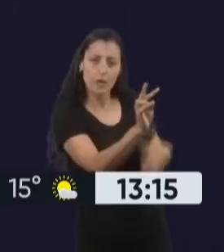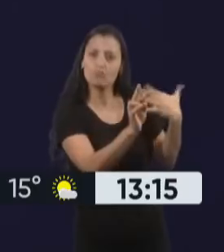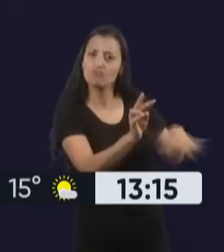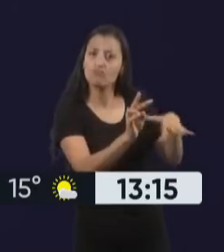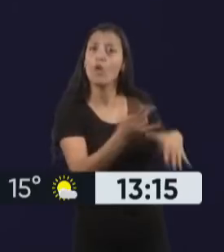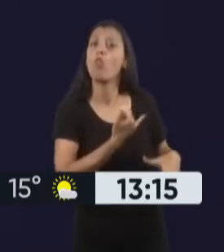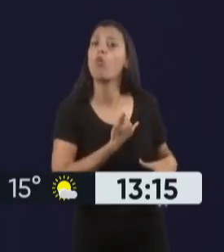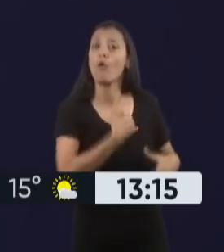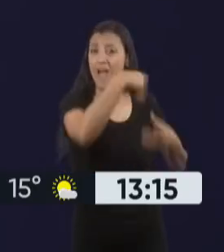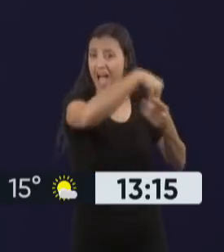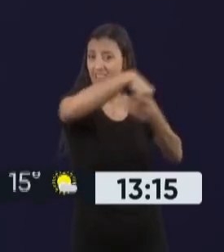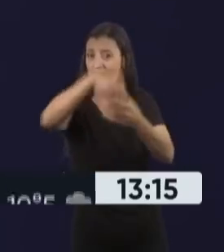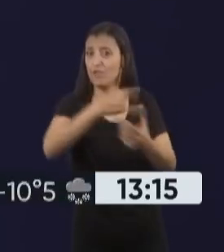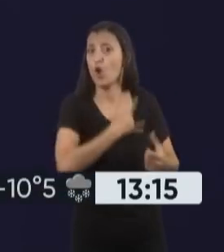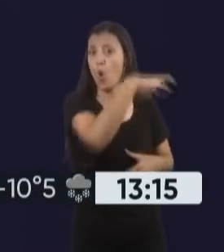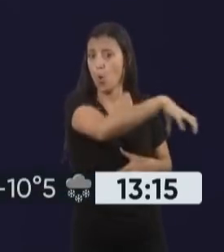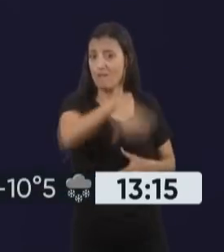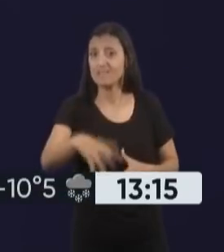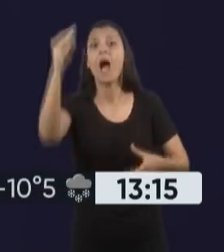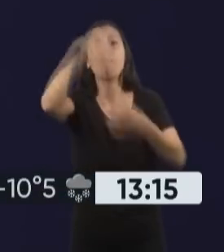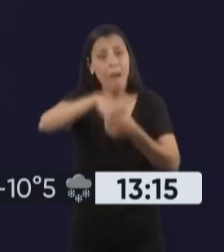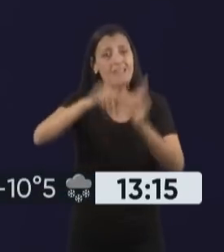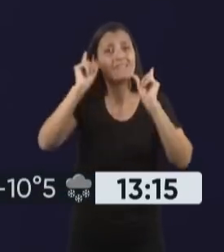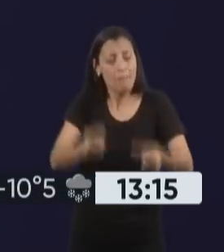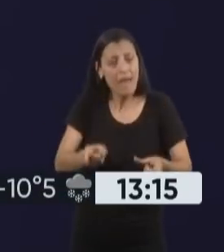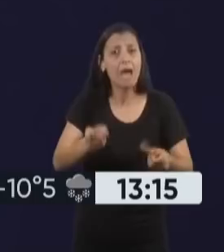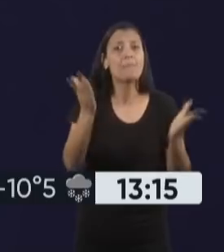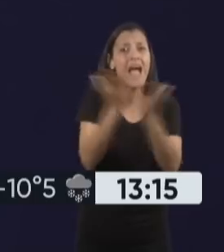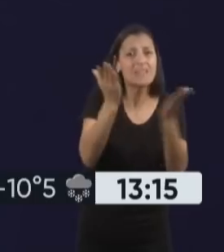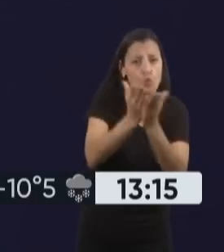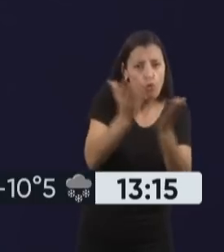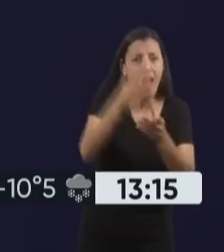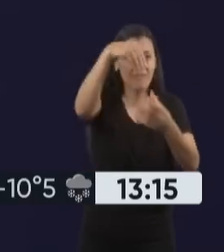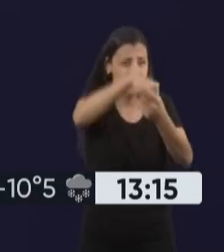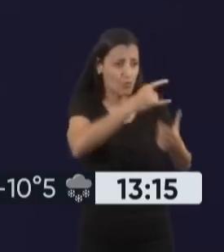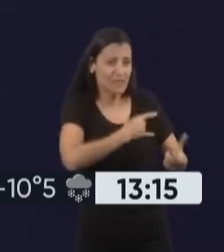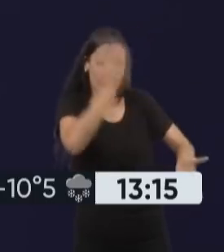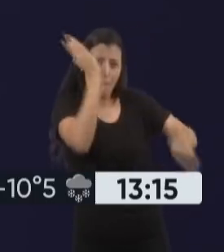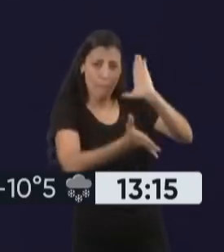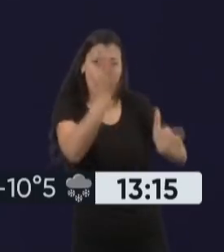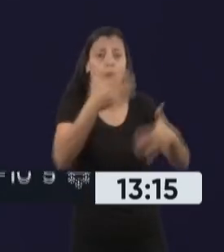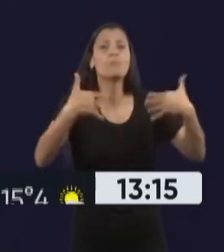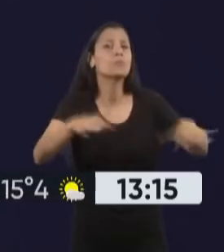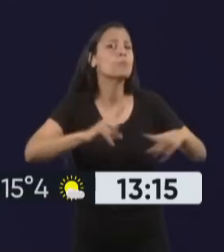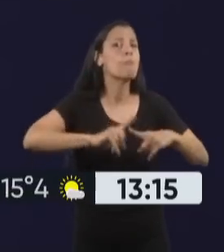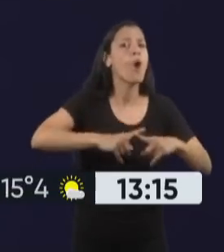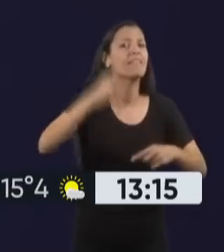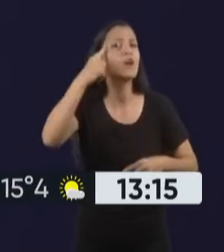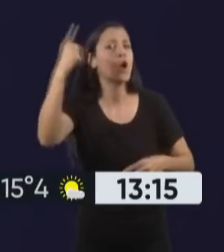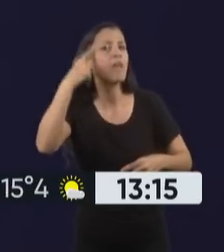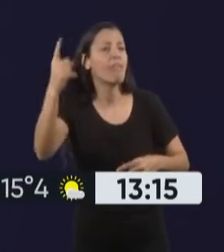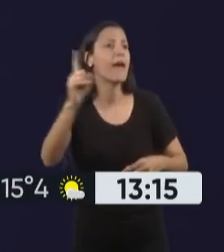en diferentes universidades, incluso estudiantes agredidos de todos los colores políticos, no solo lo que uno podría definir